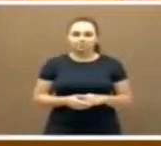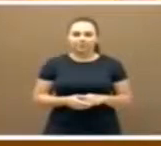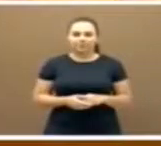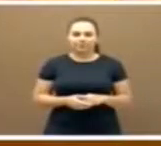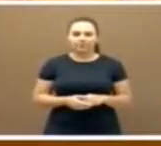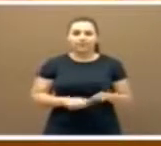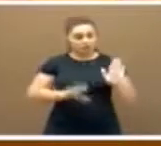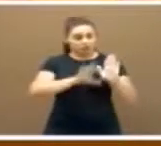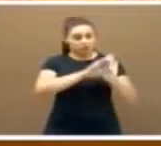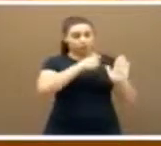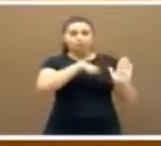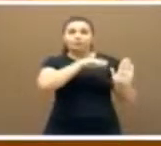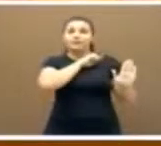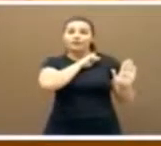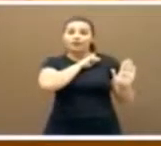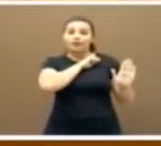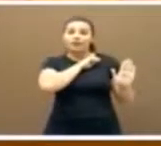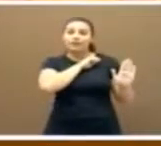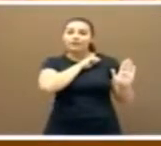La Constitución española